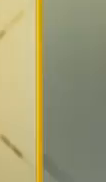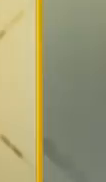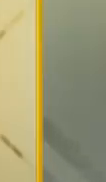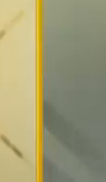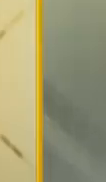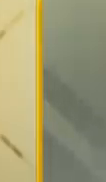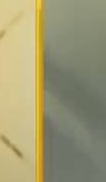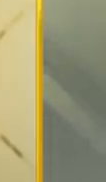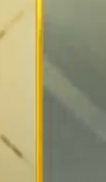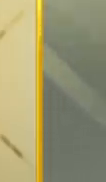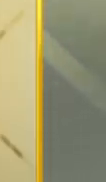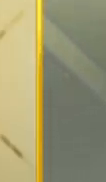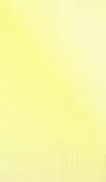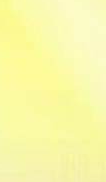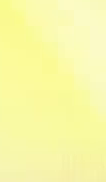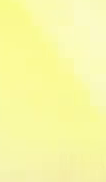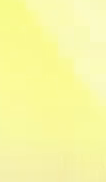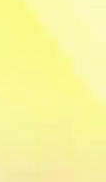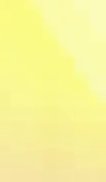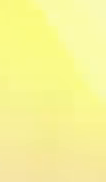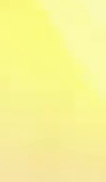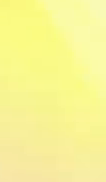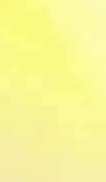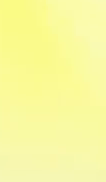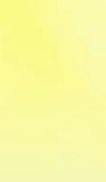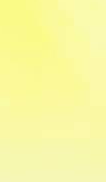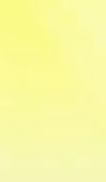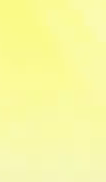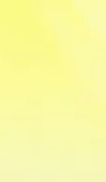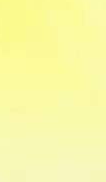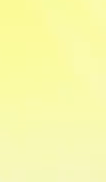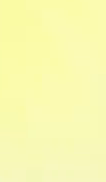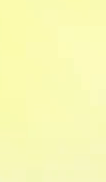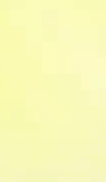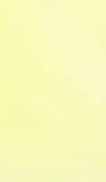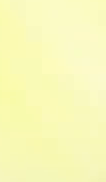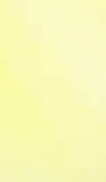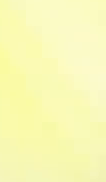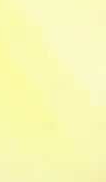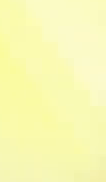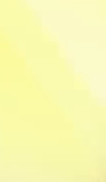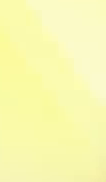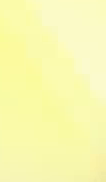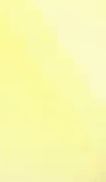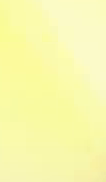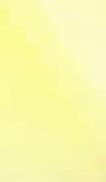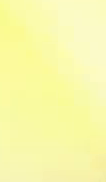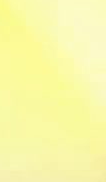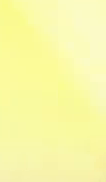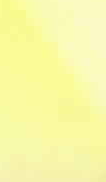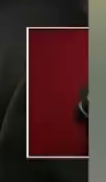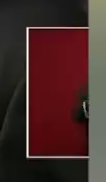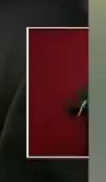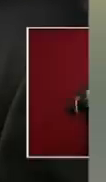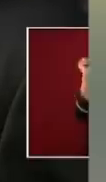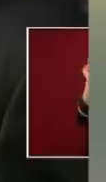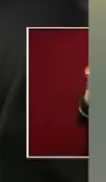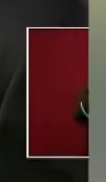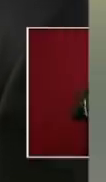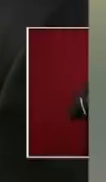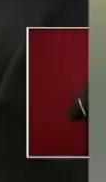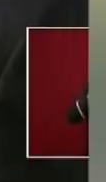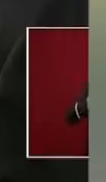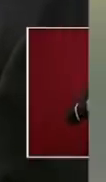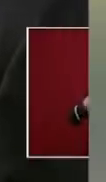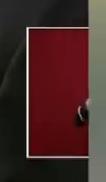Pues, presidente, su estrategia no está funcionando. ¿Por qué le dio la espalda a la agenda de justicia transicional